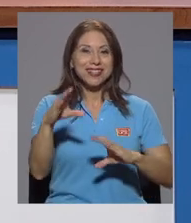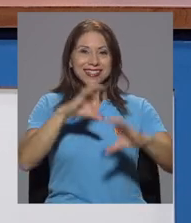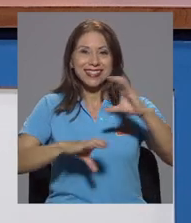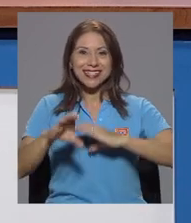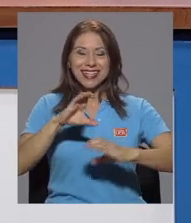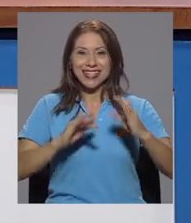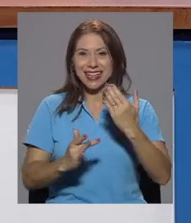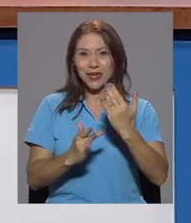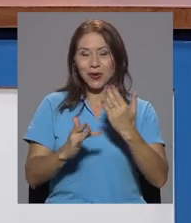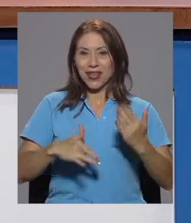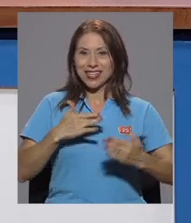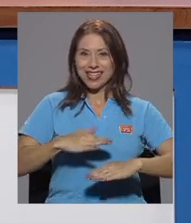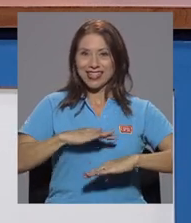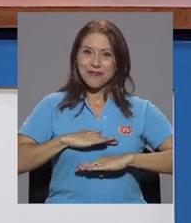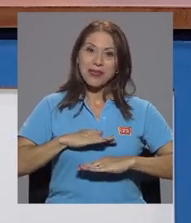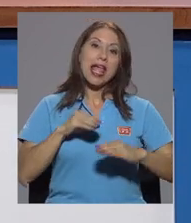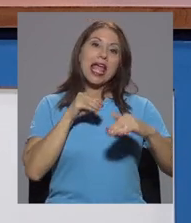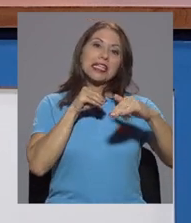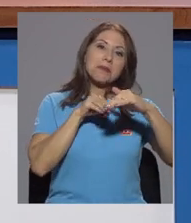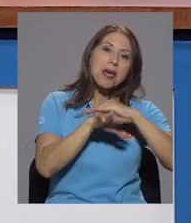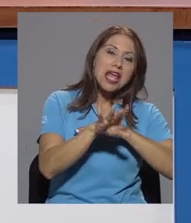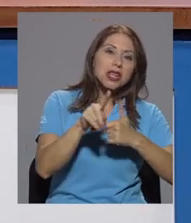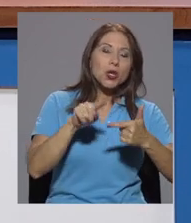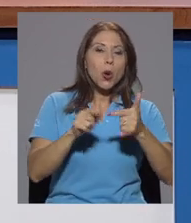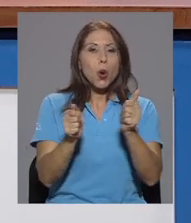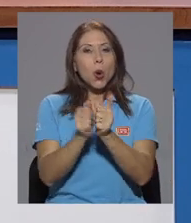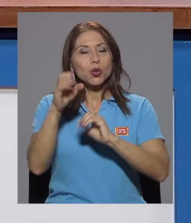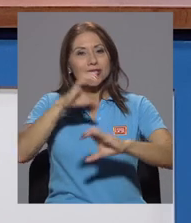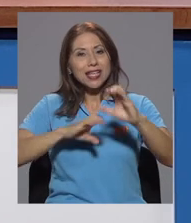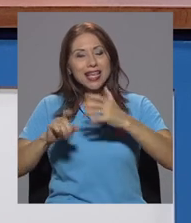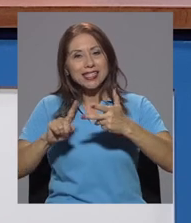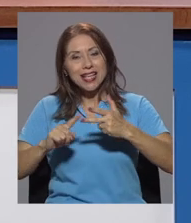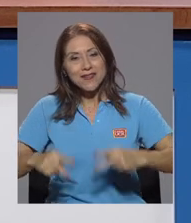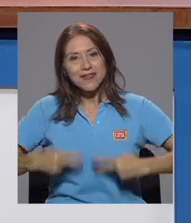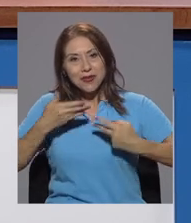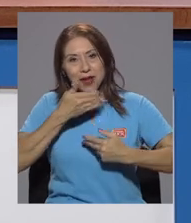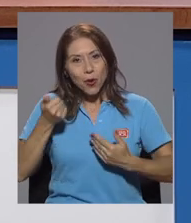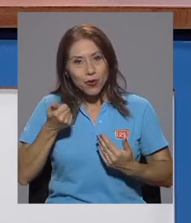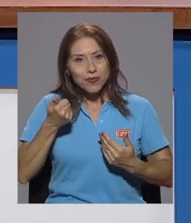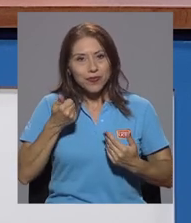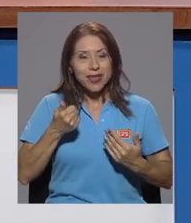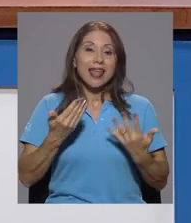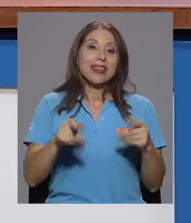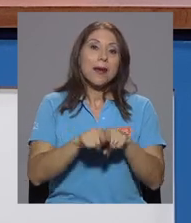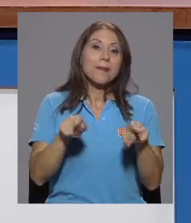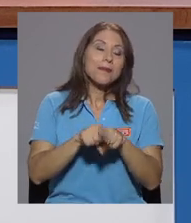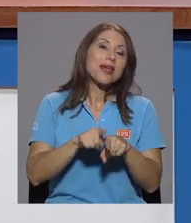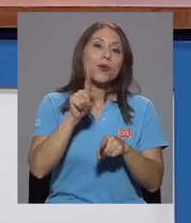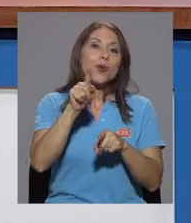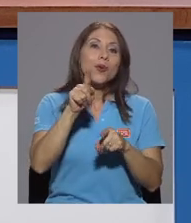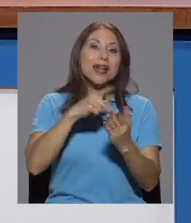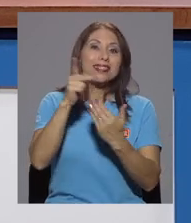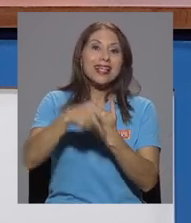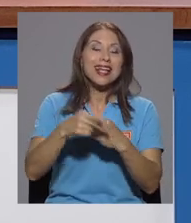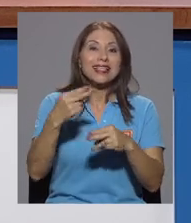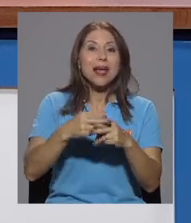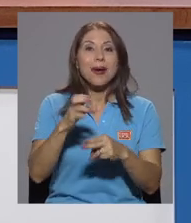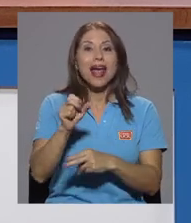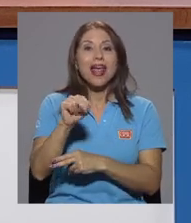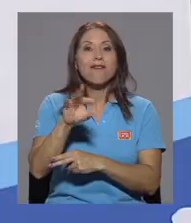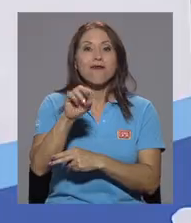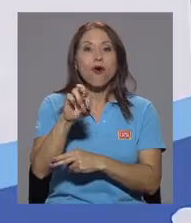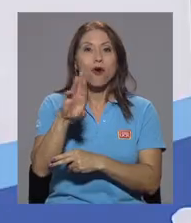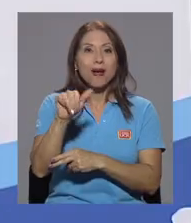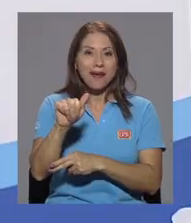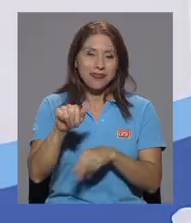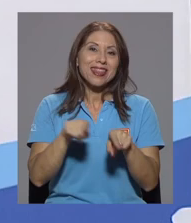bienestar donde está espectro conciencia a vivir mejor una serie de deutsche welle que se llama en forma que es también sobre sobre el bienestar y sobre